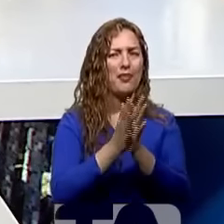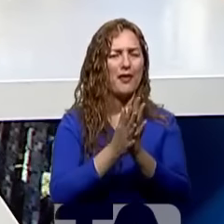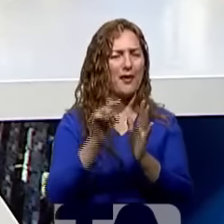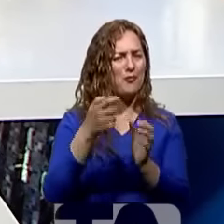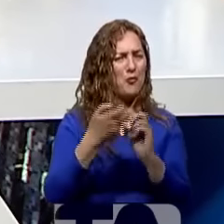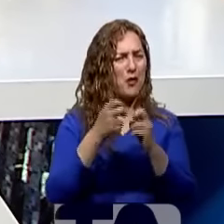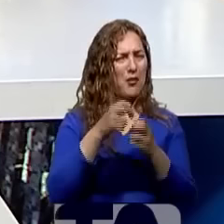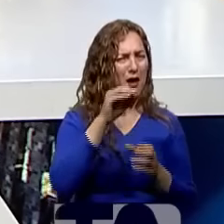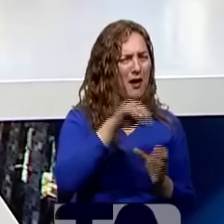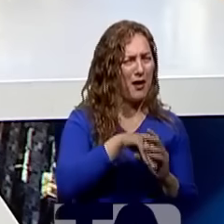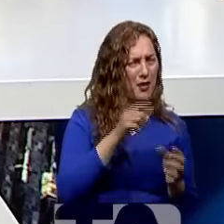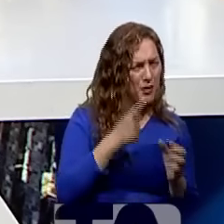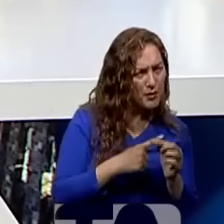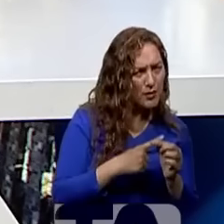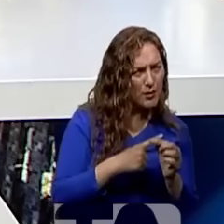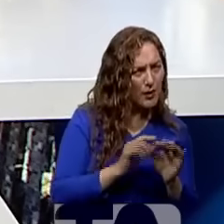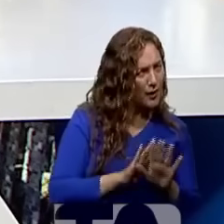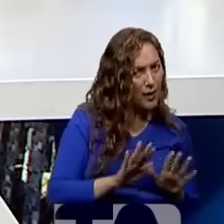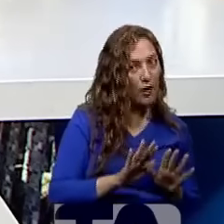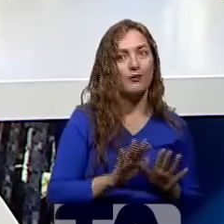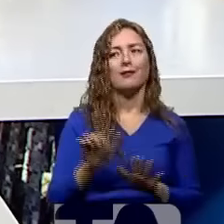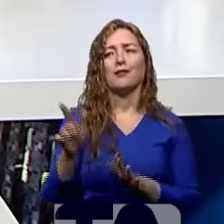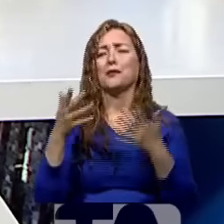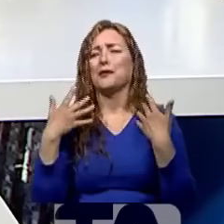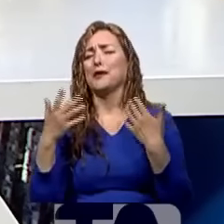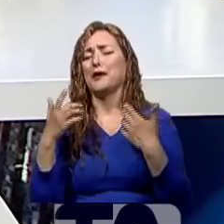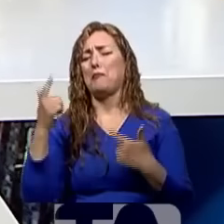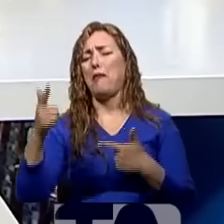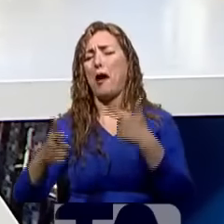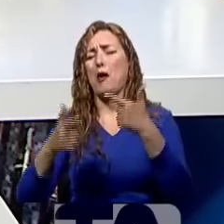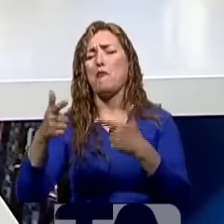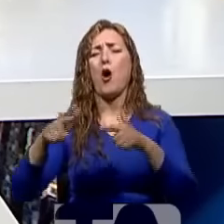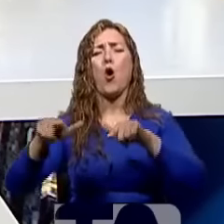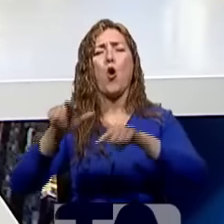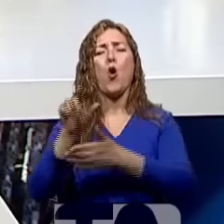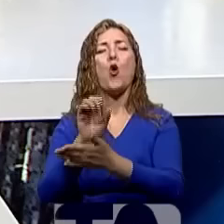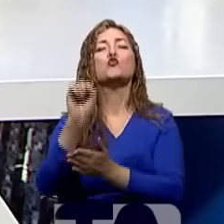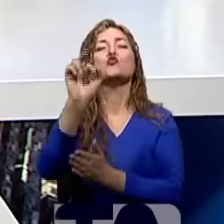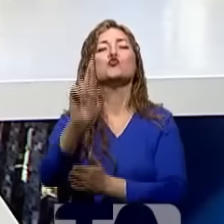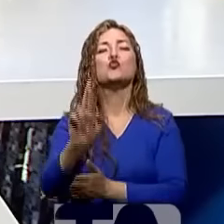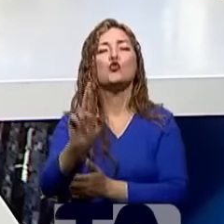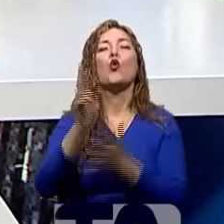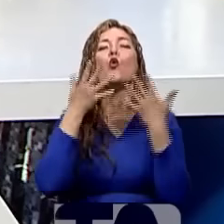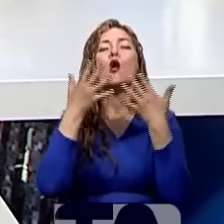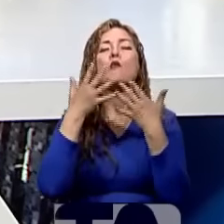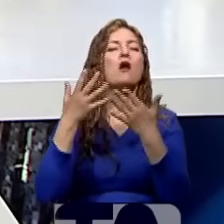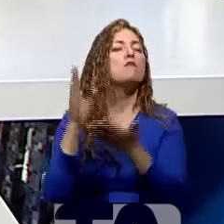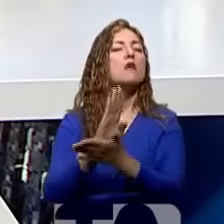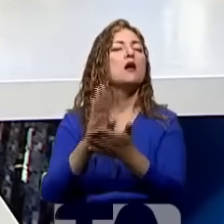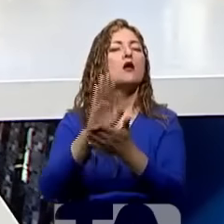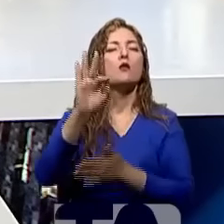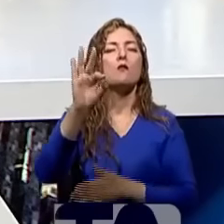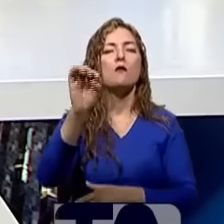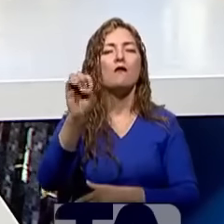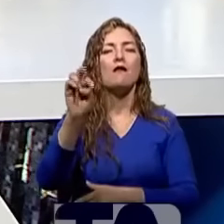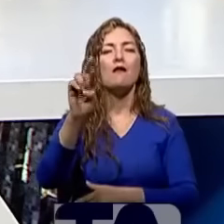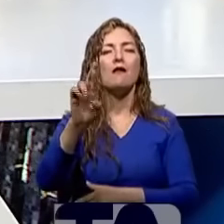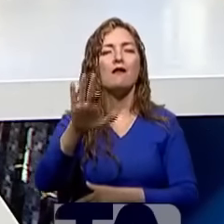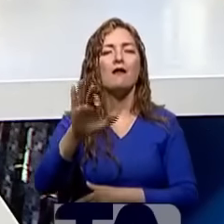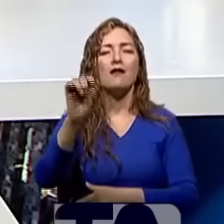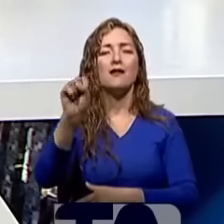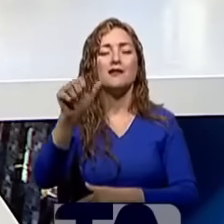en Guayaquil, donde se registró una balacera en el sector Fertiza, en el sur de la ciudad. Y como resultado de este incidente,